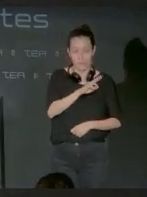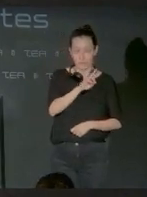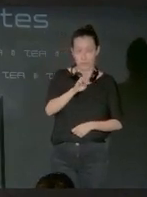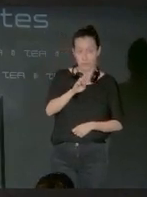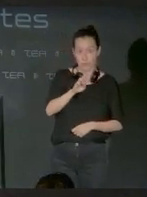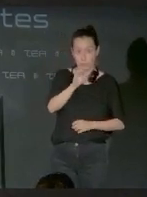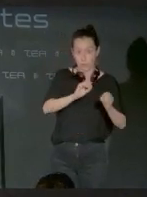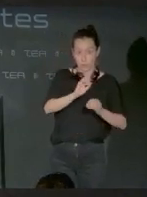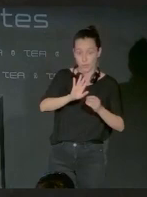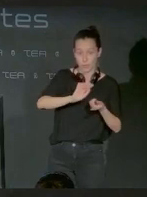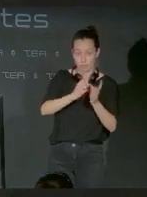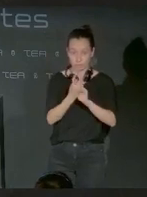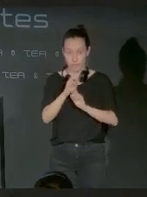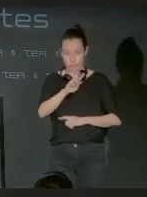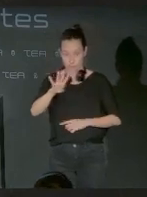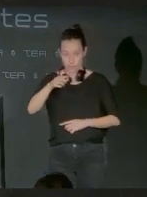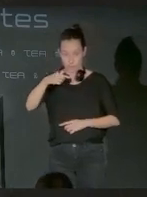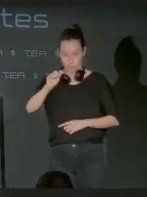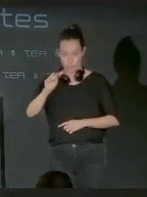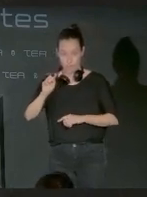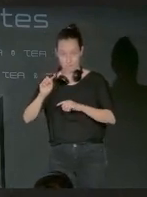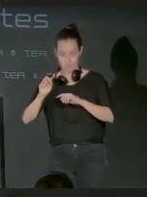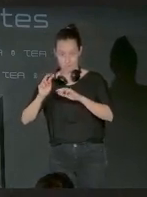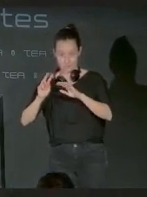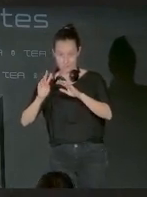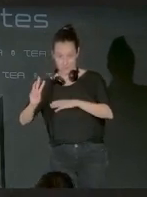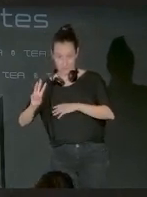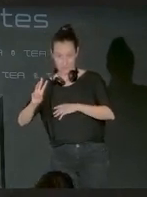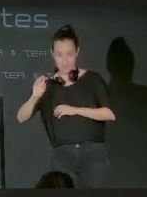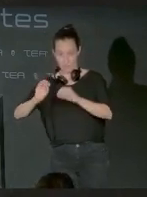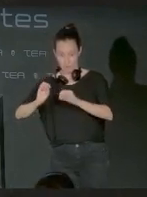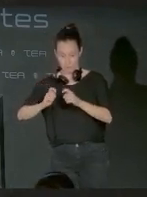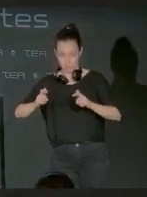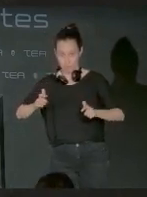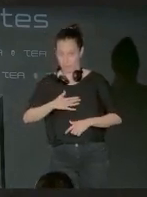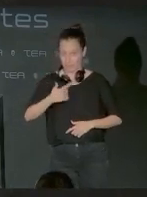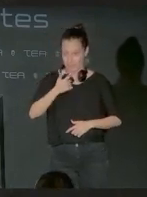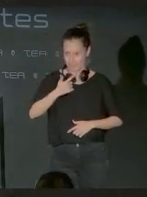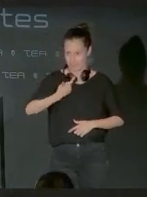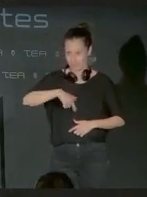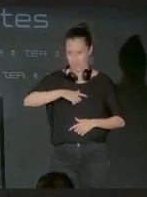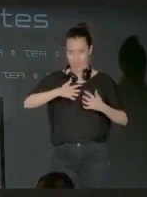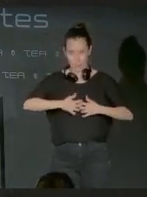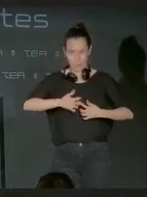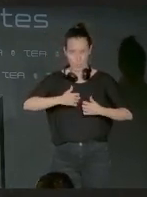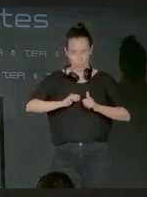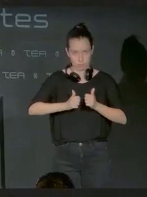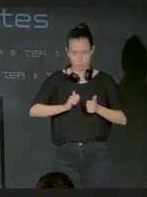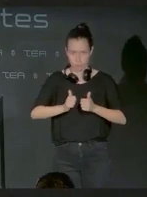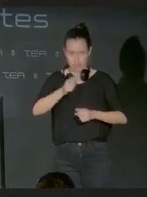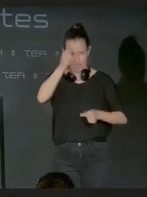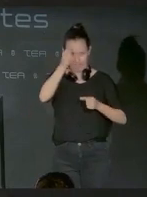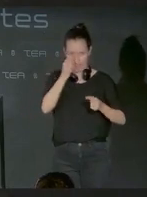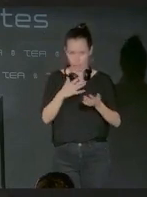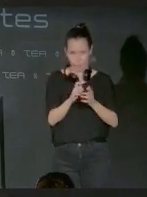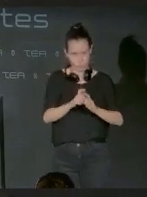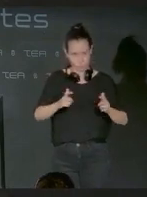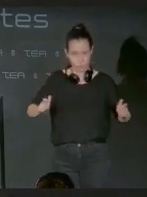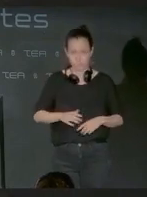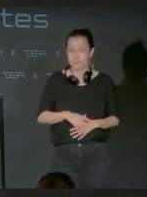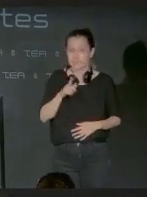24,3%. es decir estamos creciendo como industria en todos los indicadores también desde la perspectiva